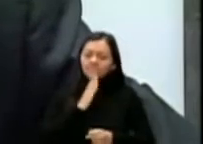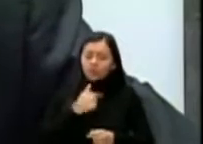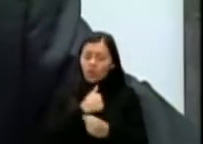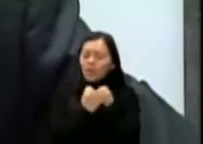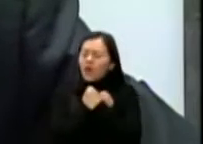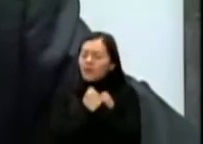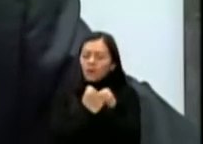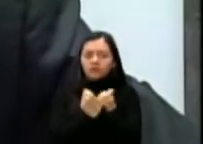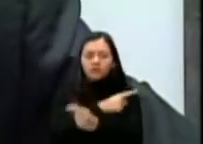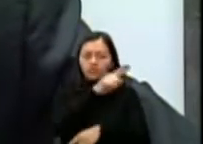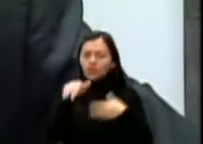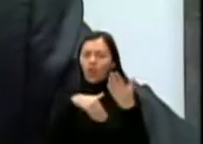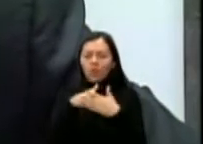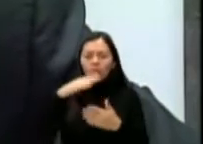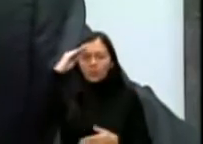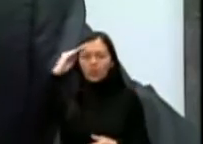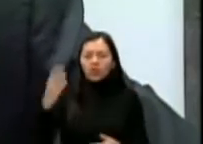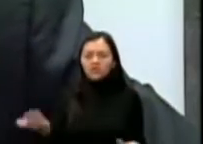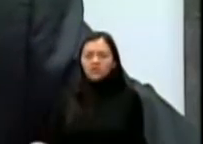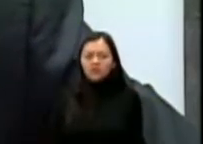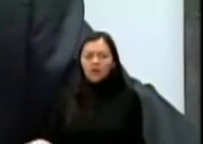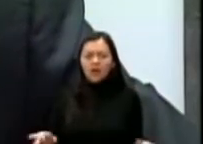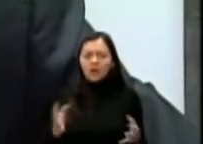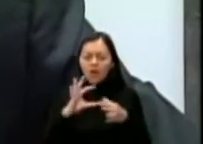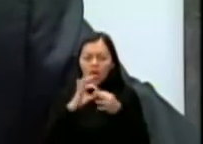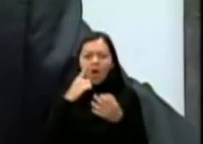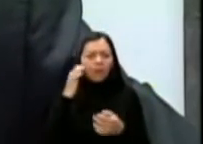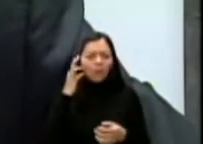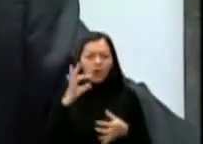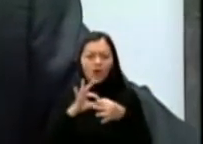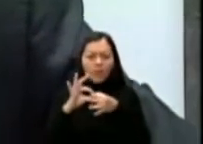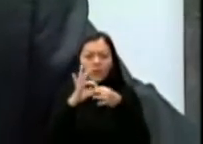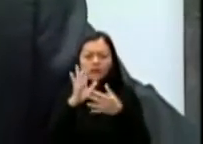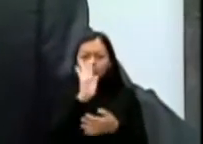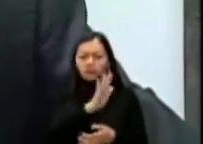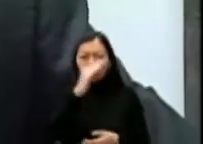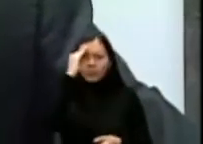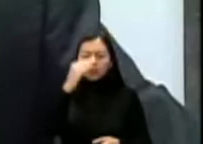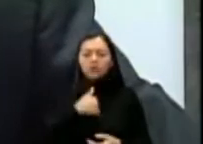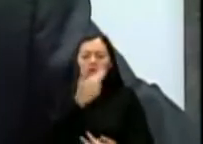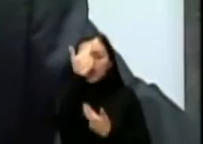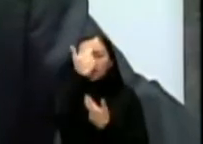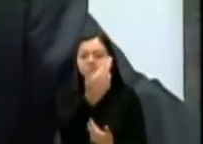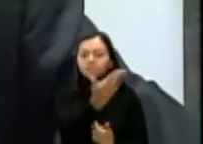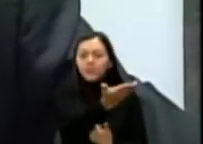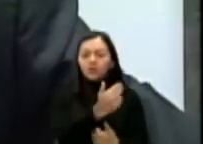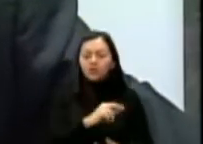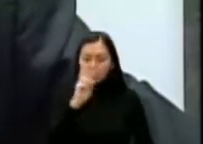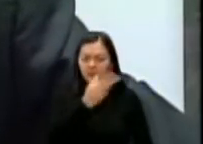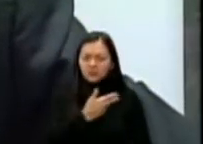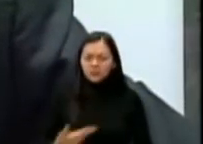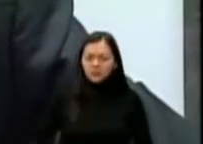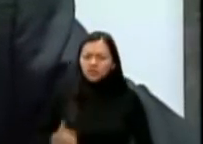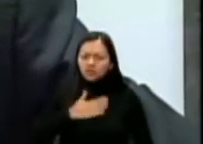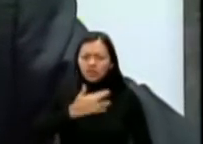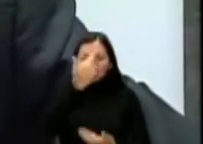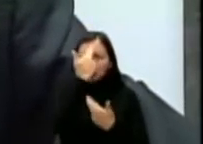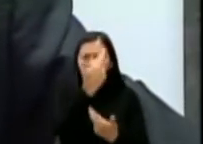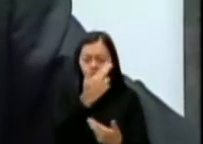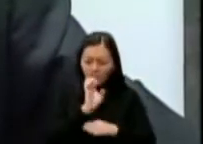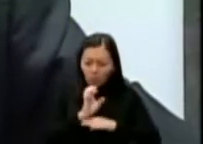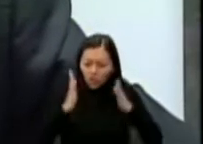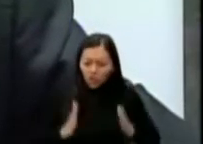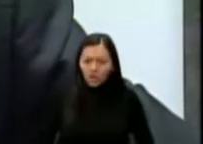para todos los compañeros policías las compañeras policías un abrazo y mi respeto como vicepresidente como ecuatoriano